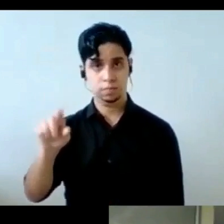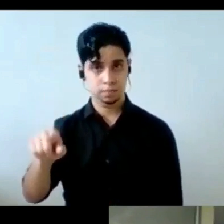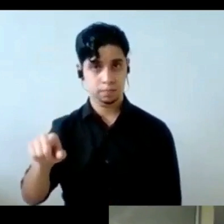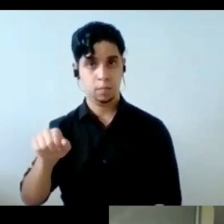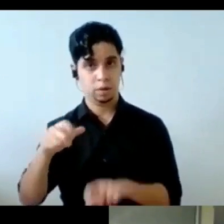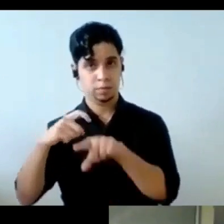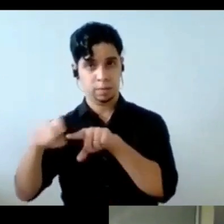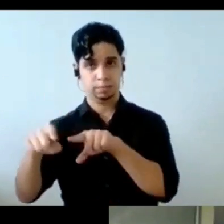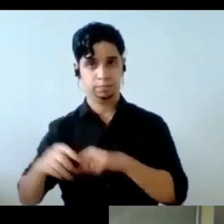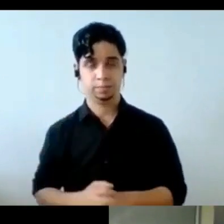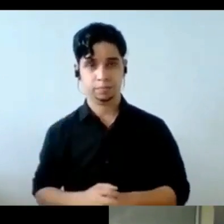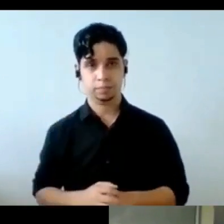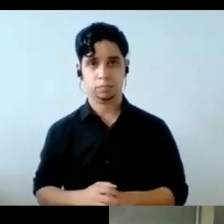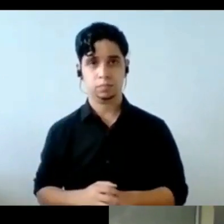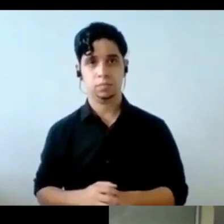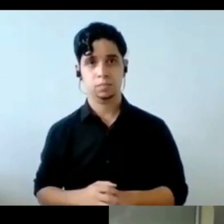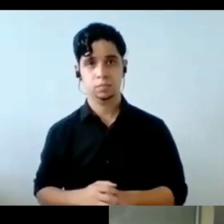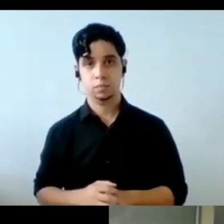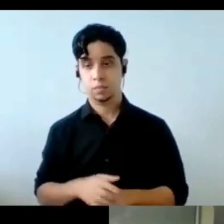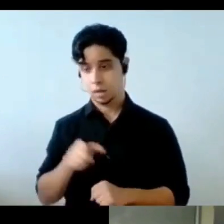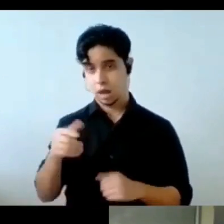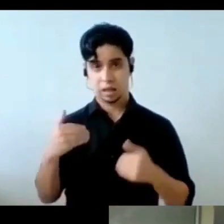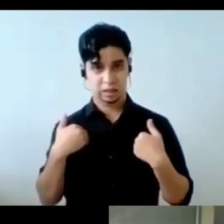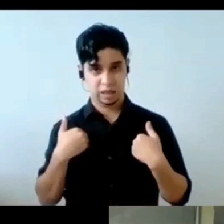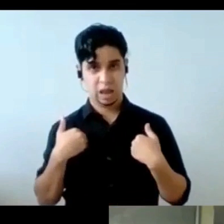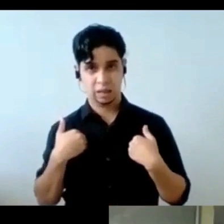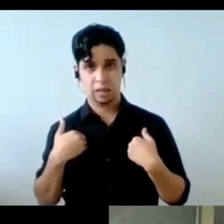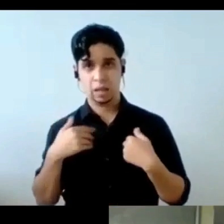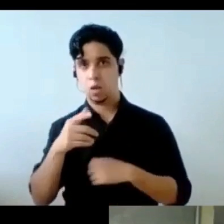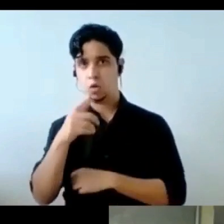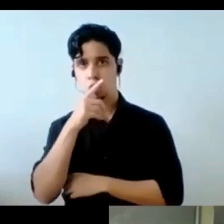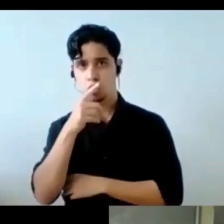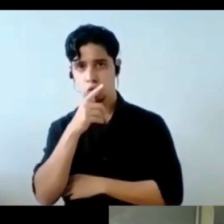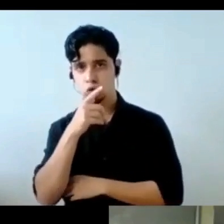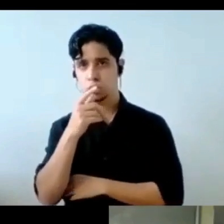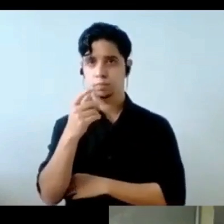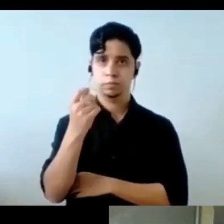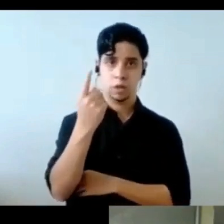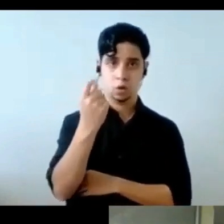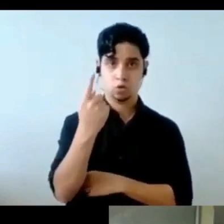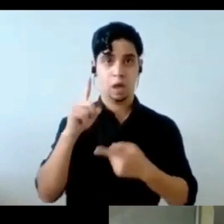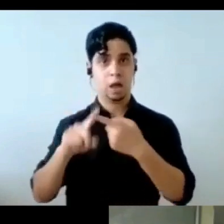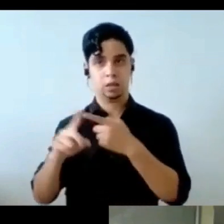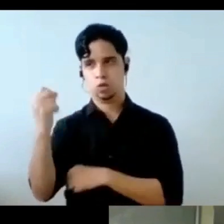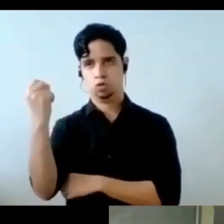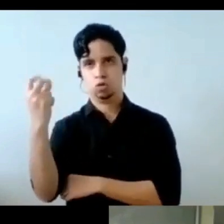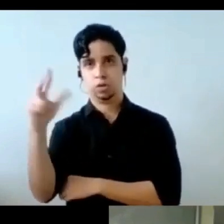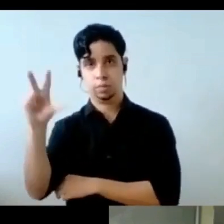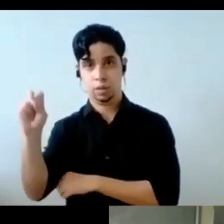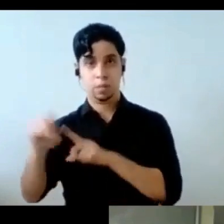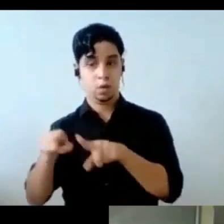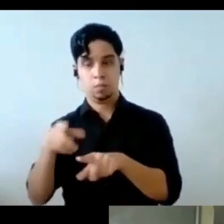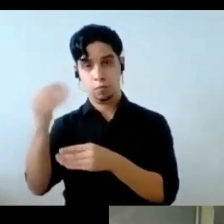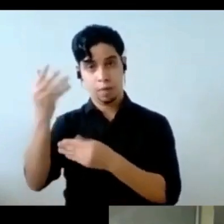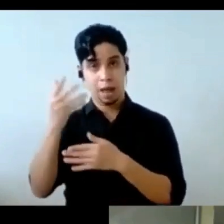757-2626. Ahí es igual, los almuerzos entre 11 a 12 y media, y me hicieron la salvedad, no vayan a las